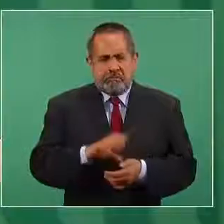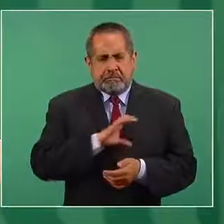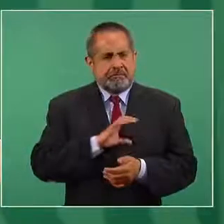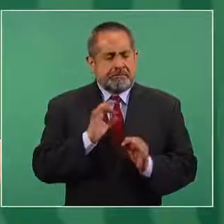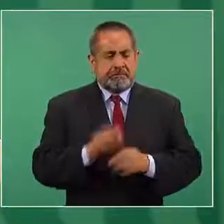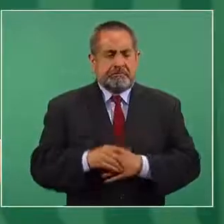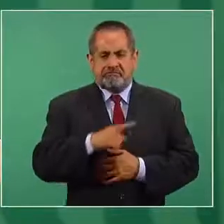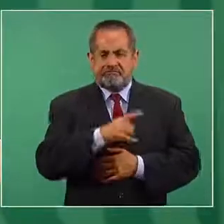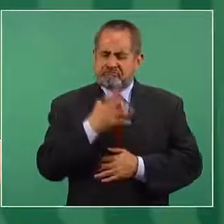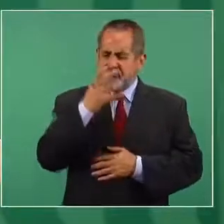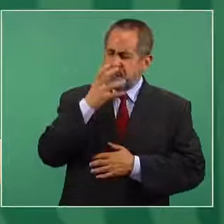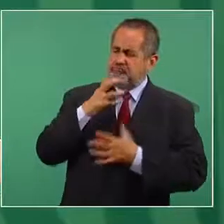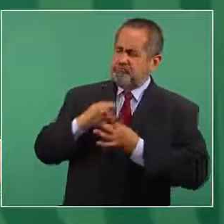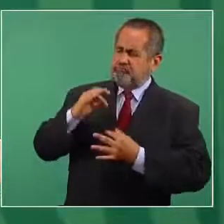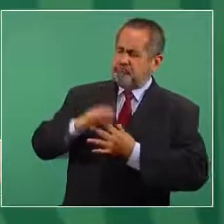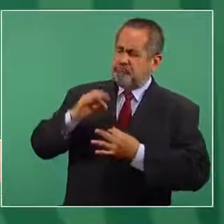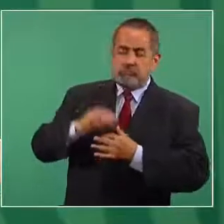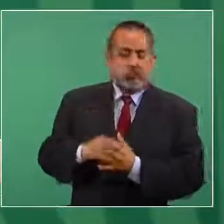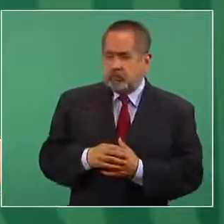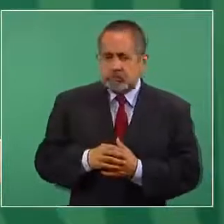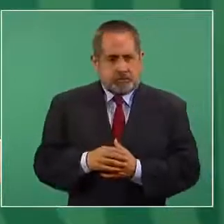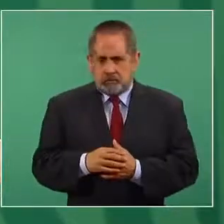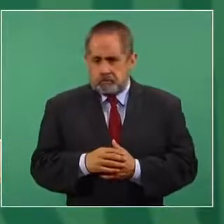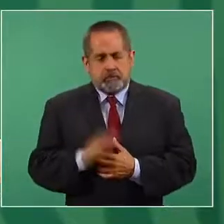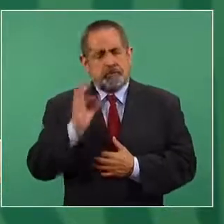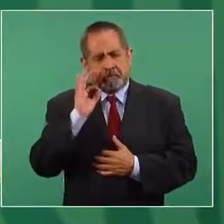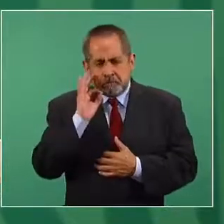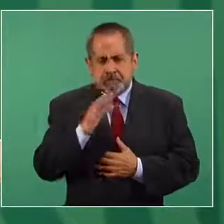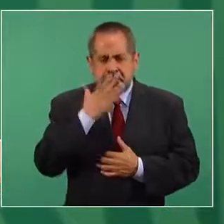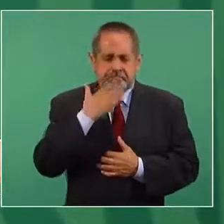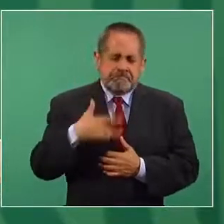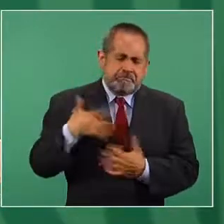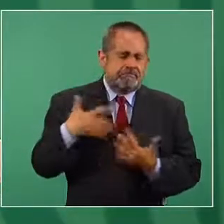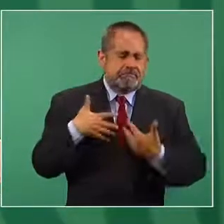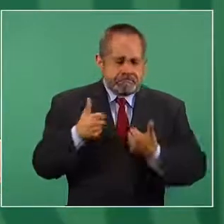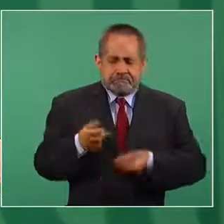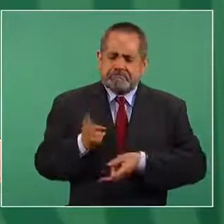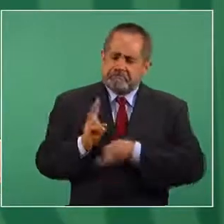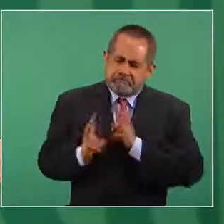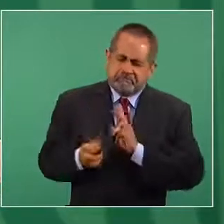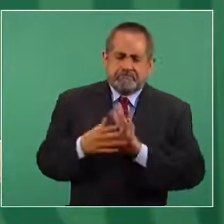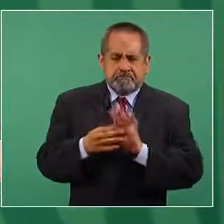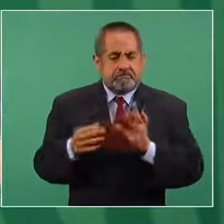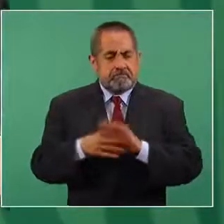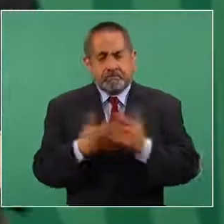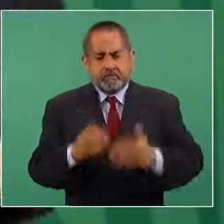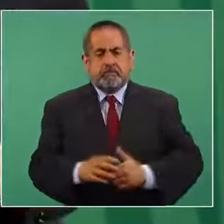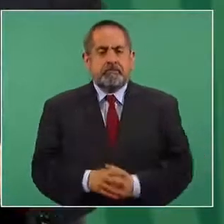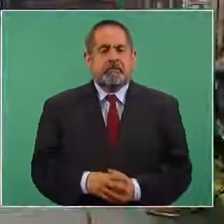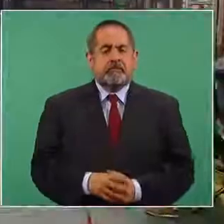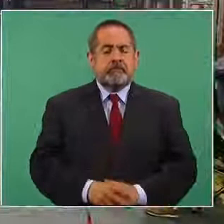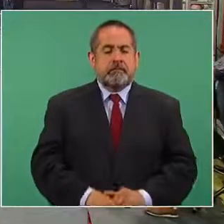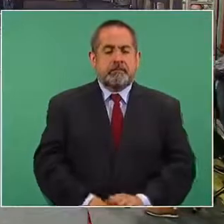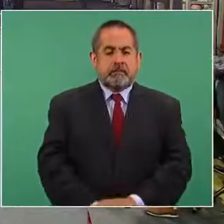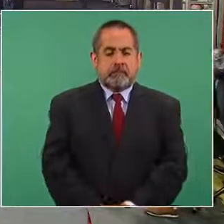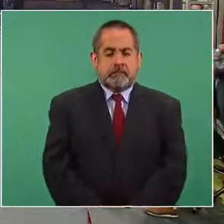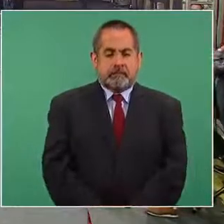rígido, sino un hombre con sensibilidad. Gracias, presidente.